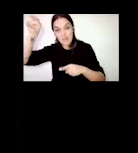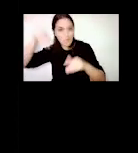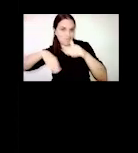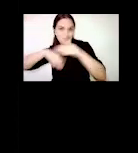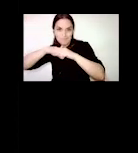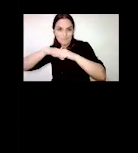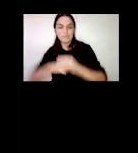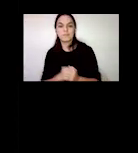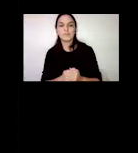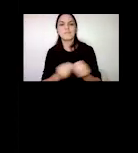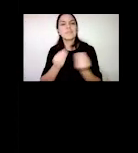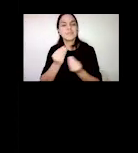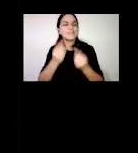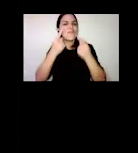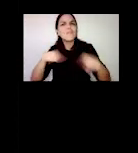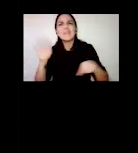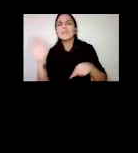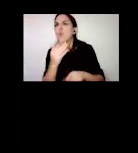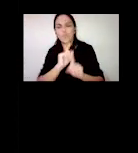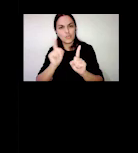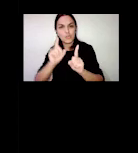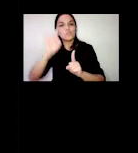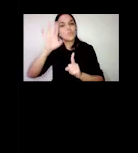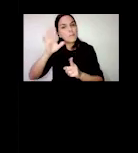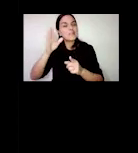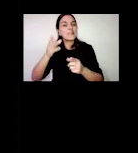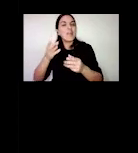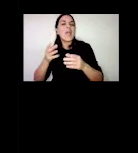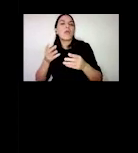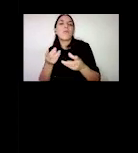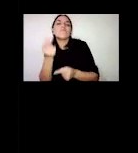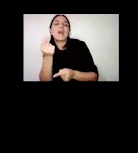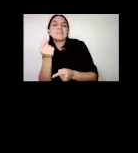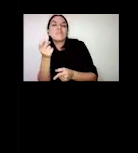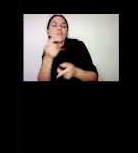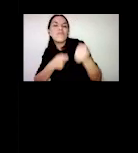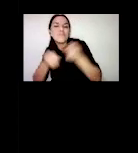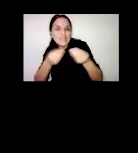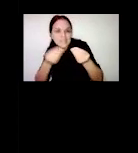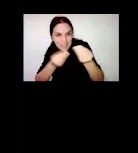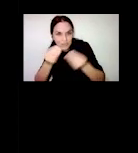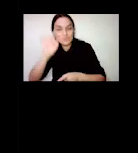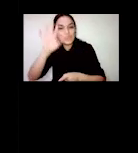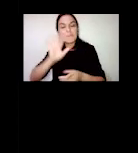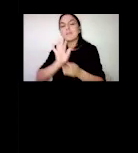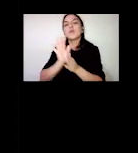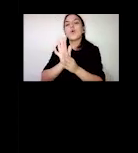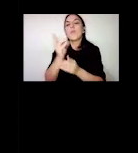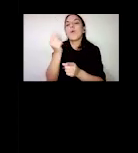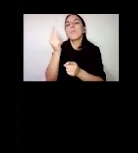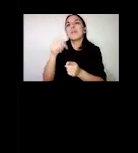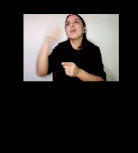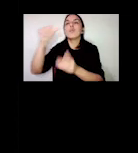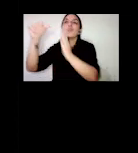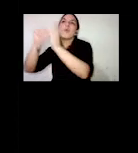¿son todos los bienes? No, son solamente los activos financieros. Hace referencia únicamente a la tenencia de moneda extranjera en el